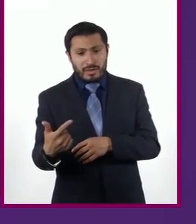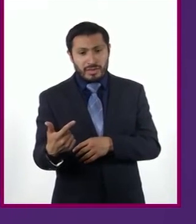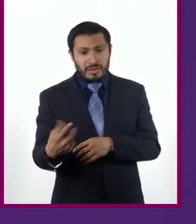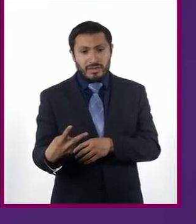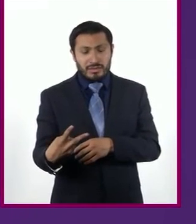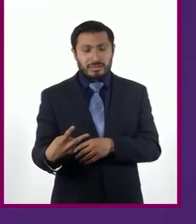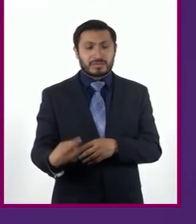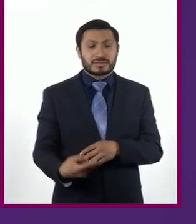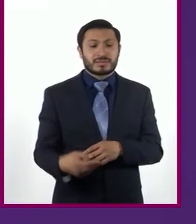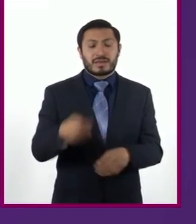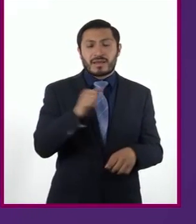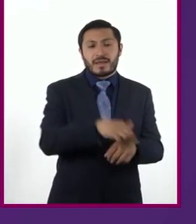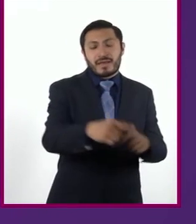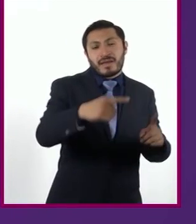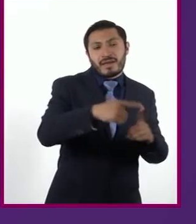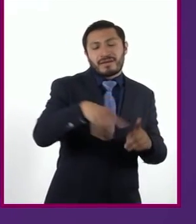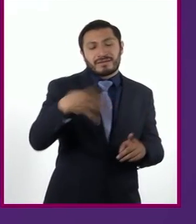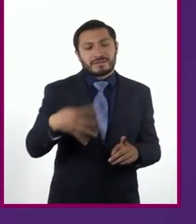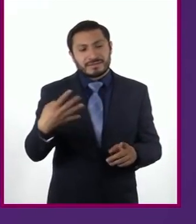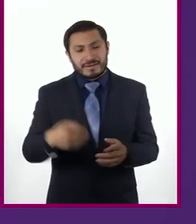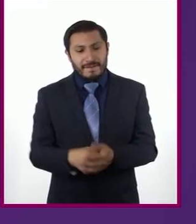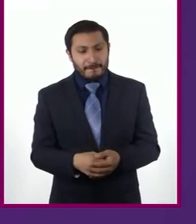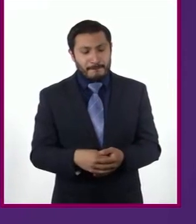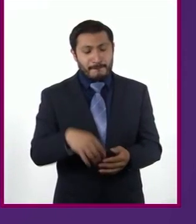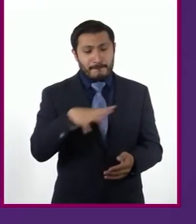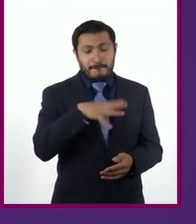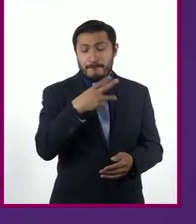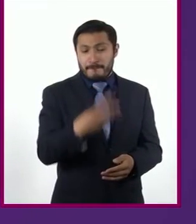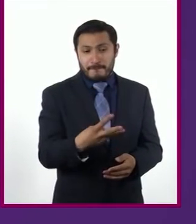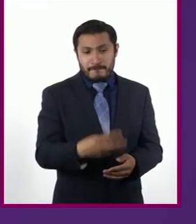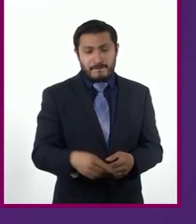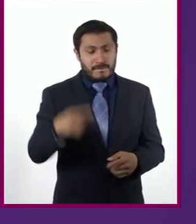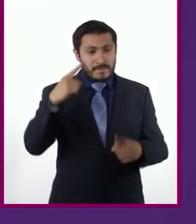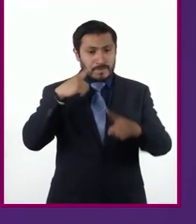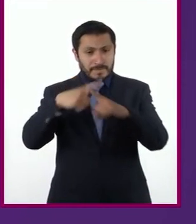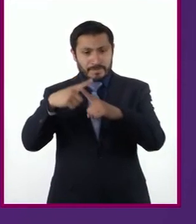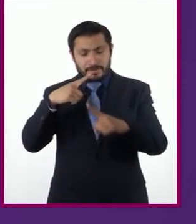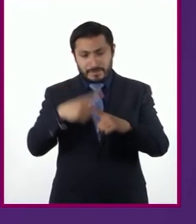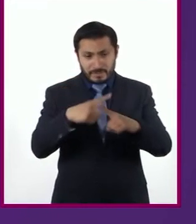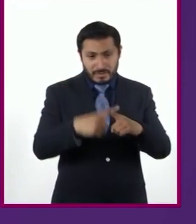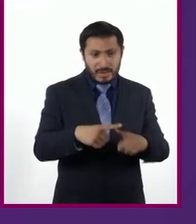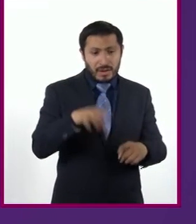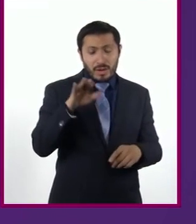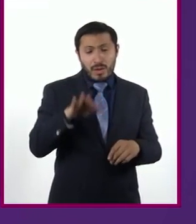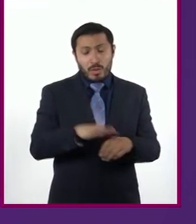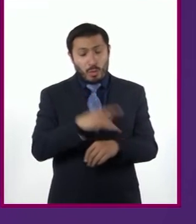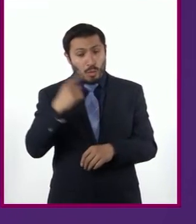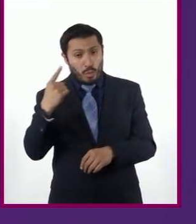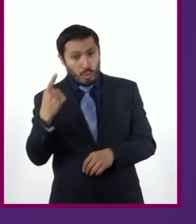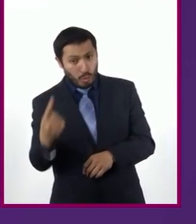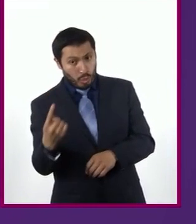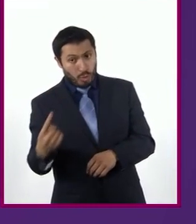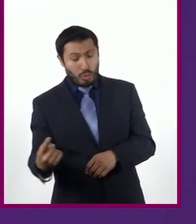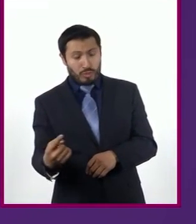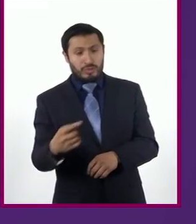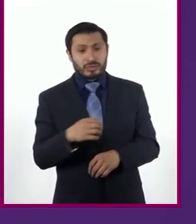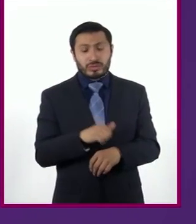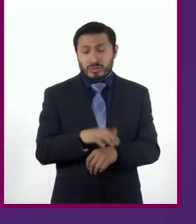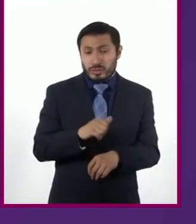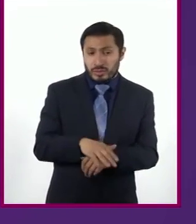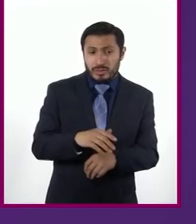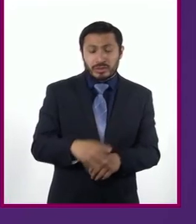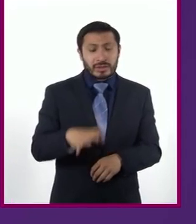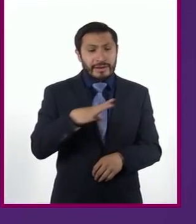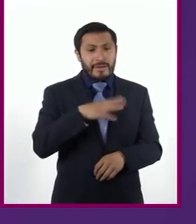y al dividirlo entre 14 obtengo 3, que al multiplicarlo por el coeficiente 1 del numerador